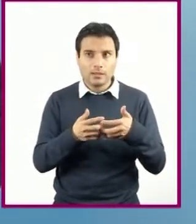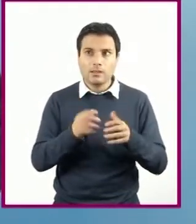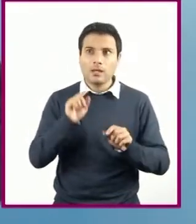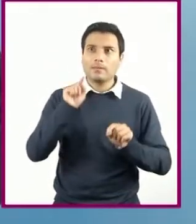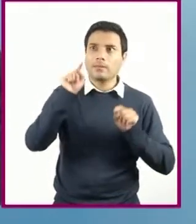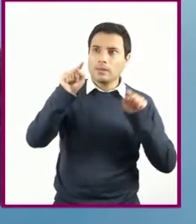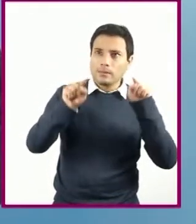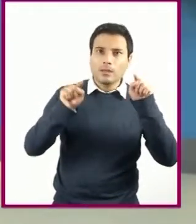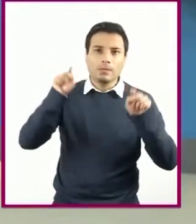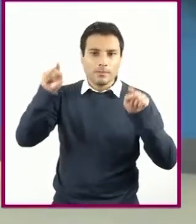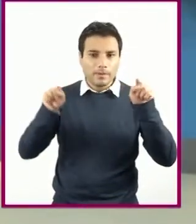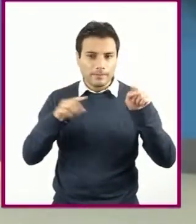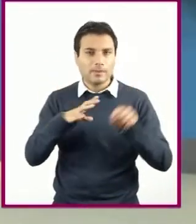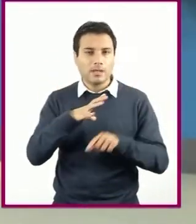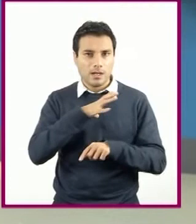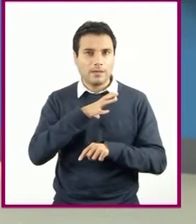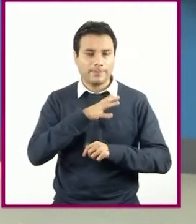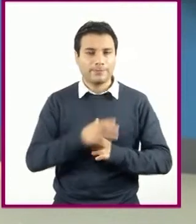que antes.